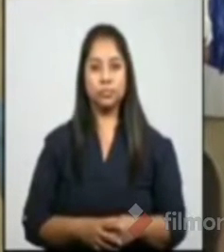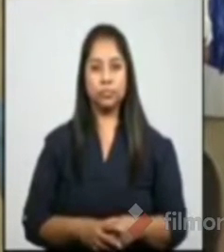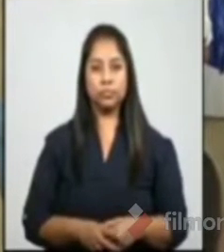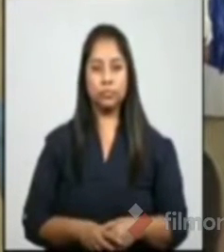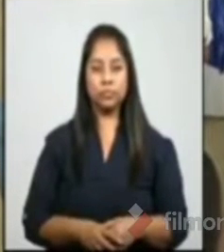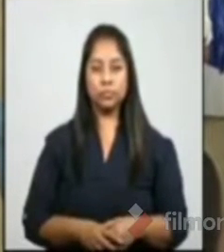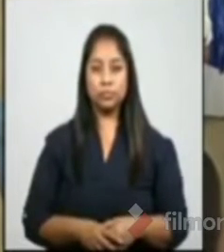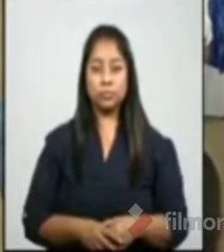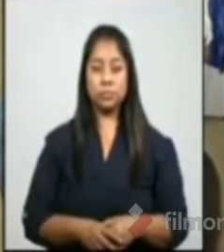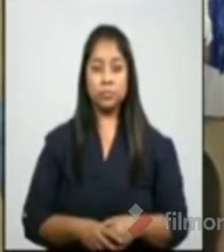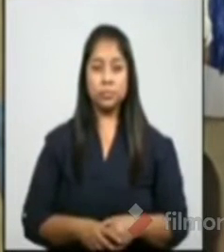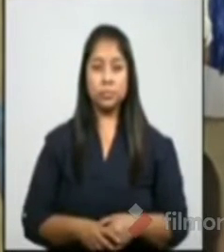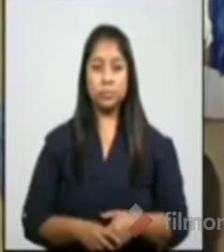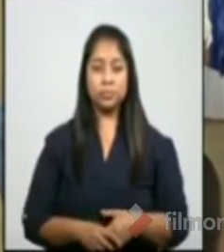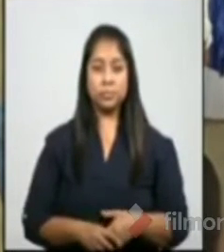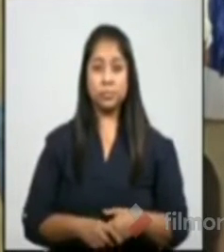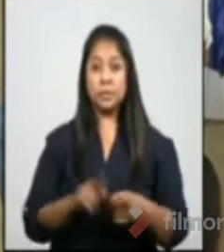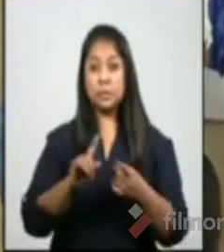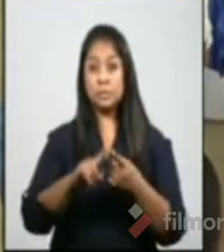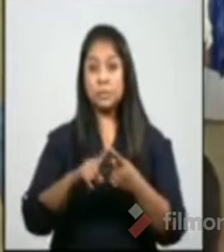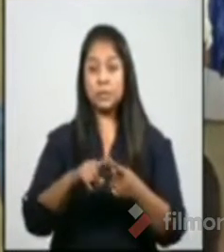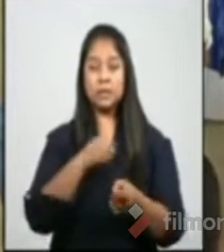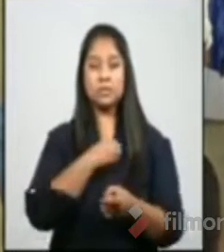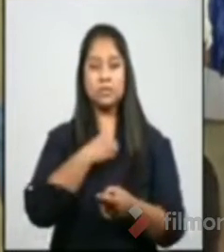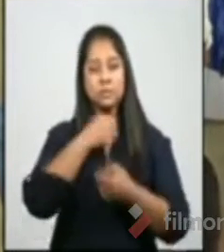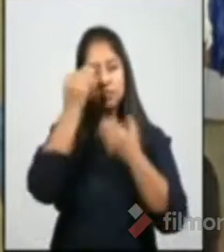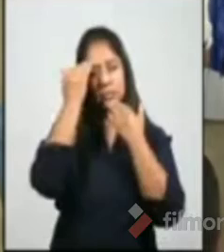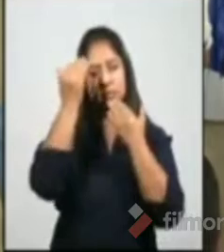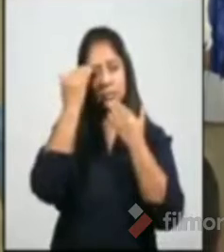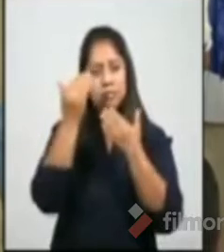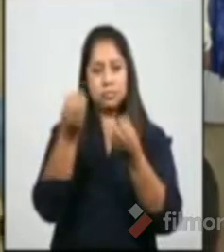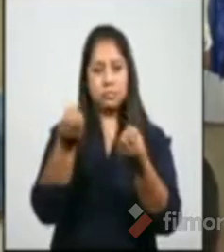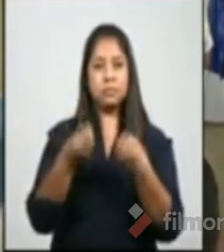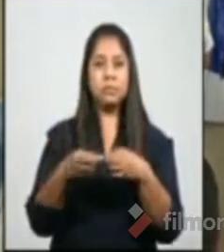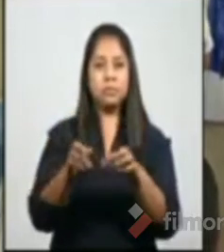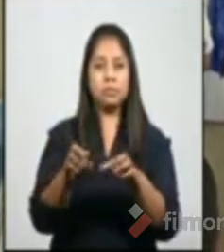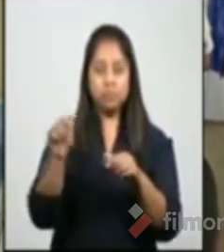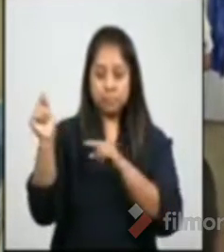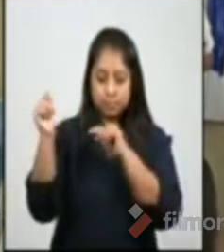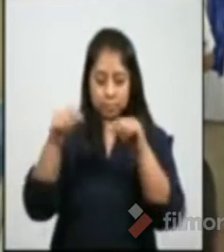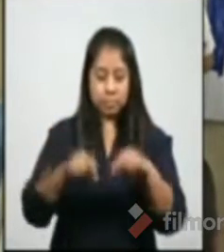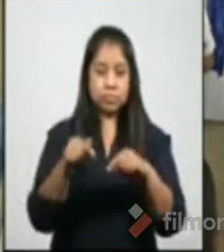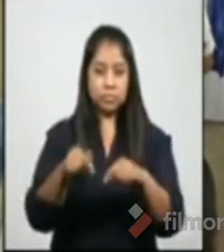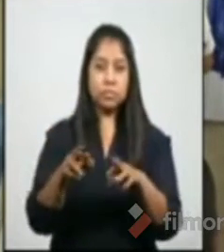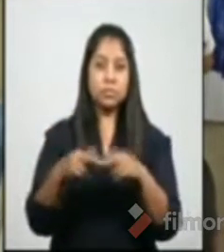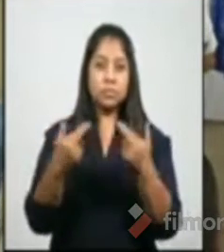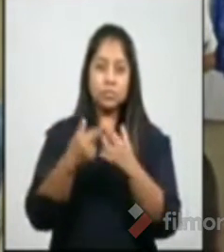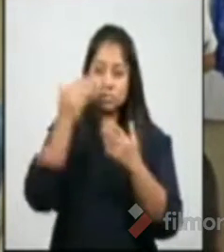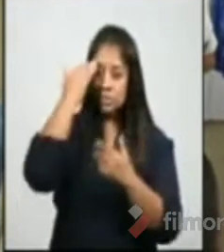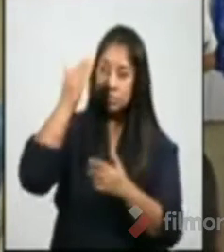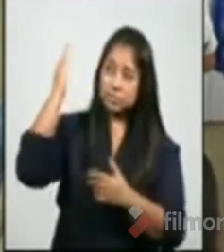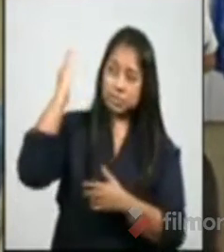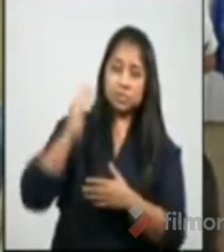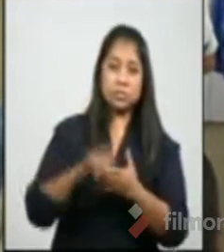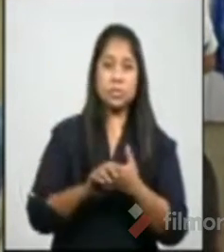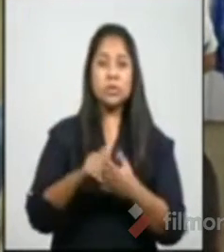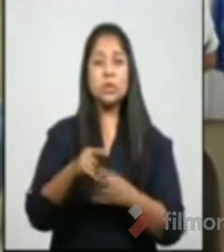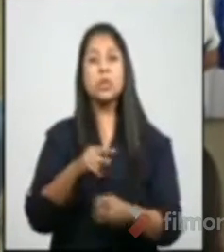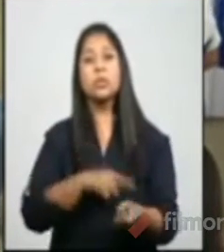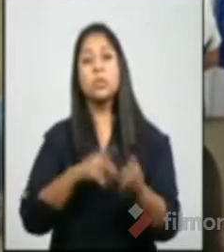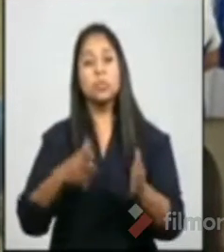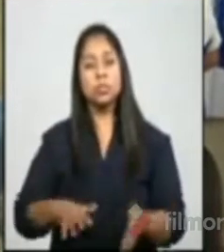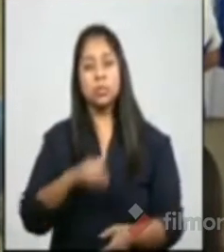En primer lugar, quiero darle gracias a Dios por la oportunidad que nos da estar aquí presentes. Excelentísimo señor presidente de la República, doctor Alejandro